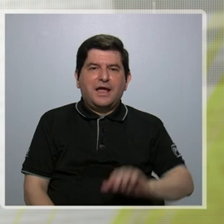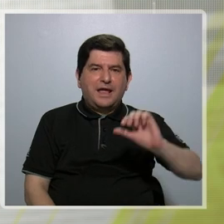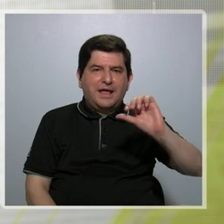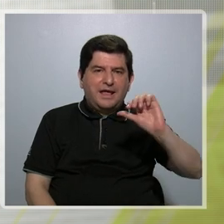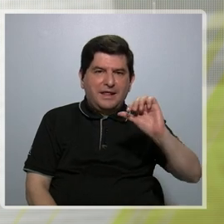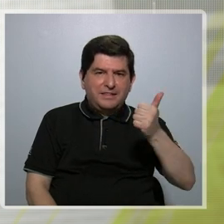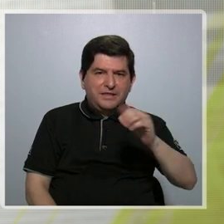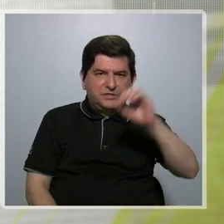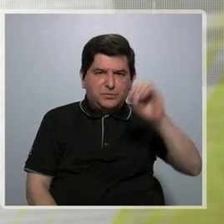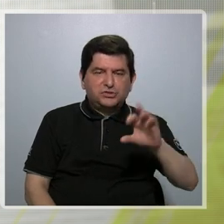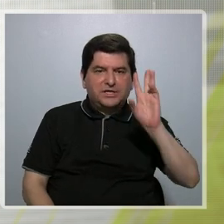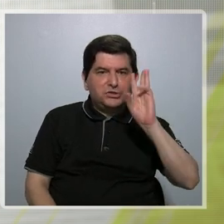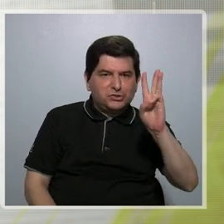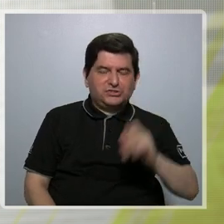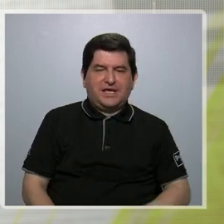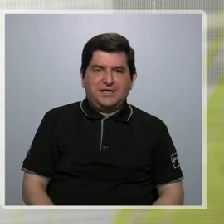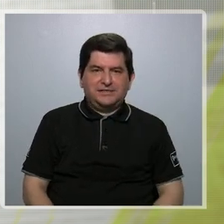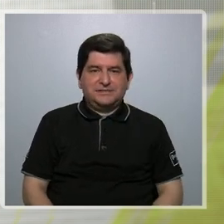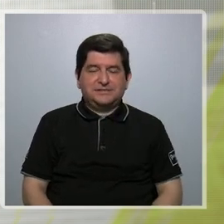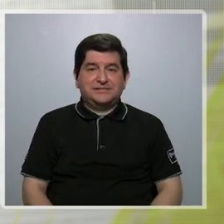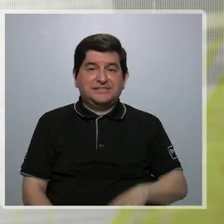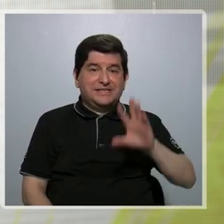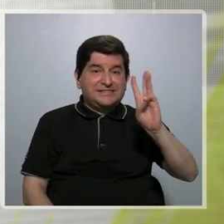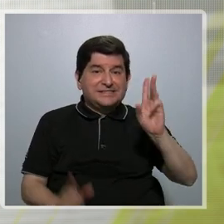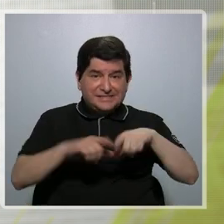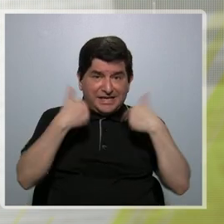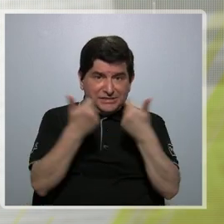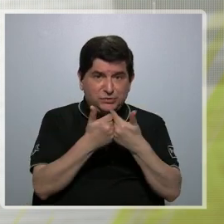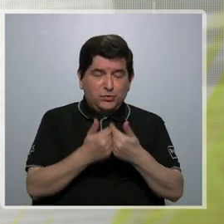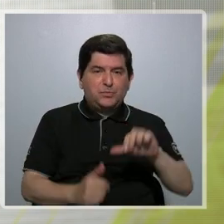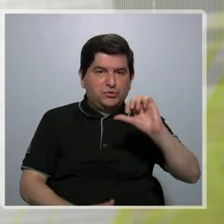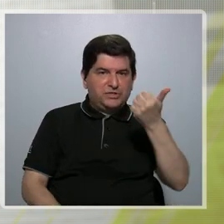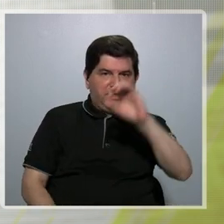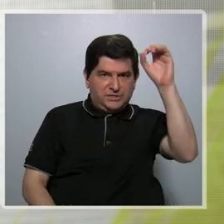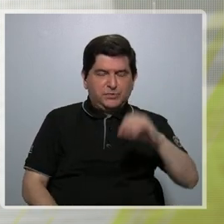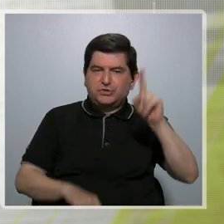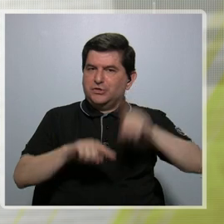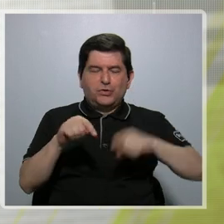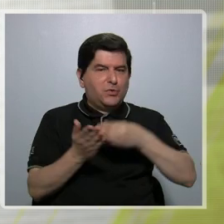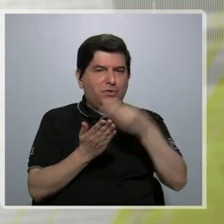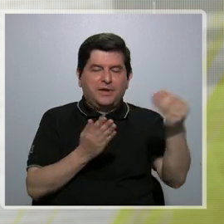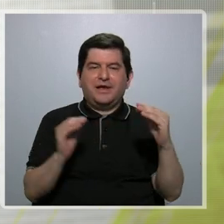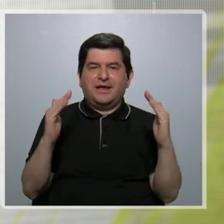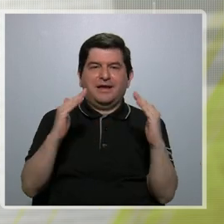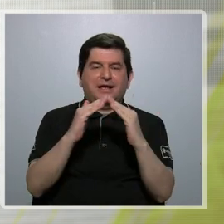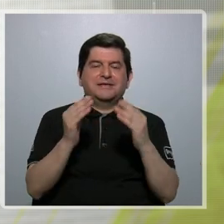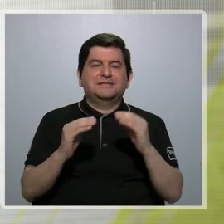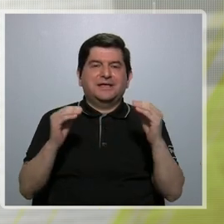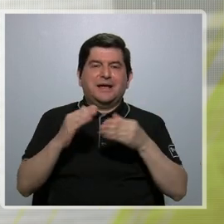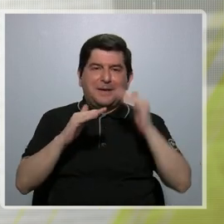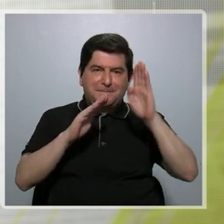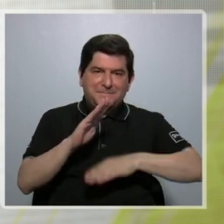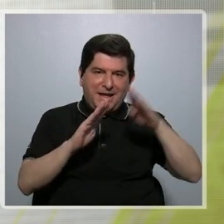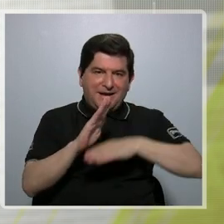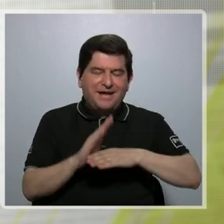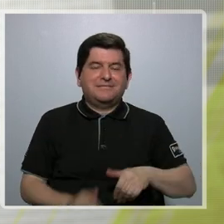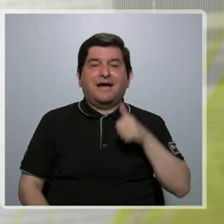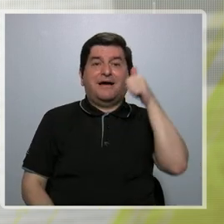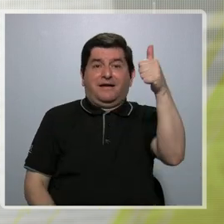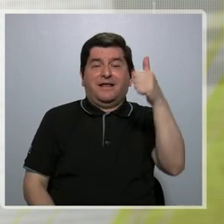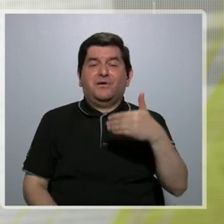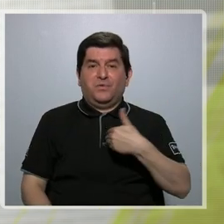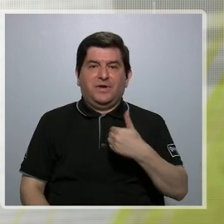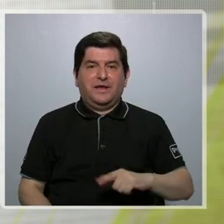sea, hay 6 deciles que no pueden comprar la vivienda más barata que se vende en este momento en Alajuela. Pero